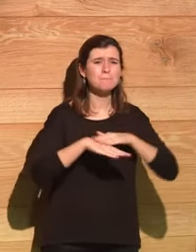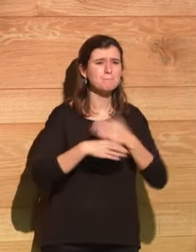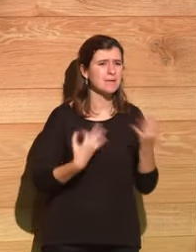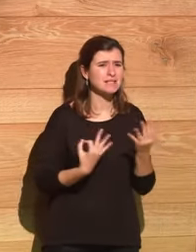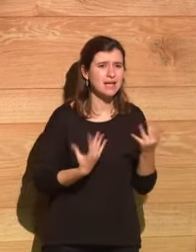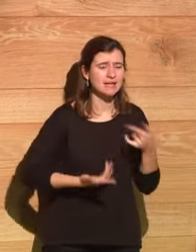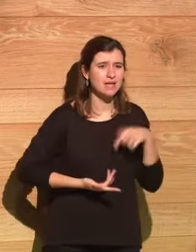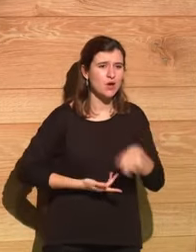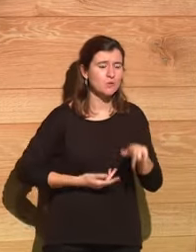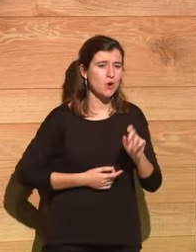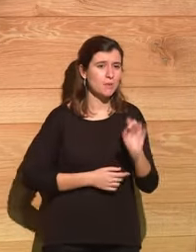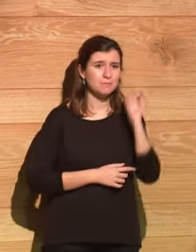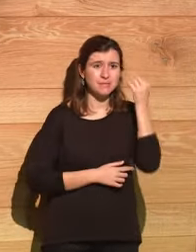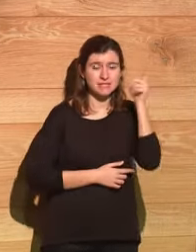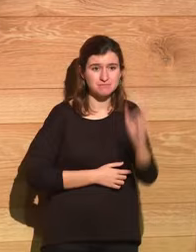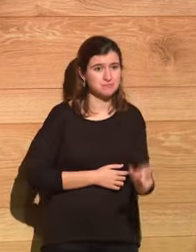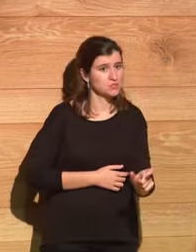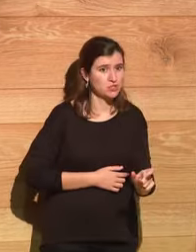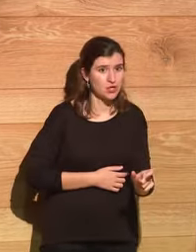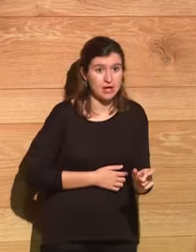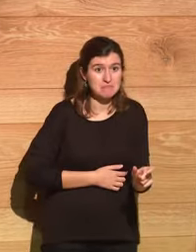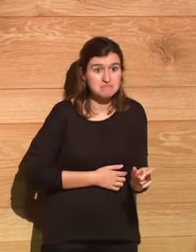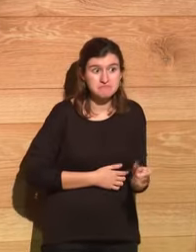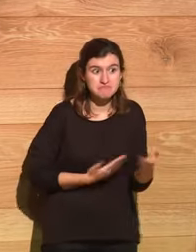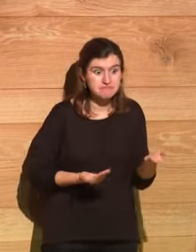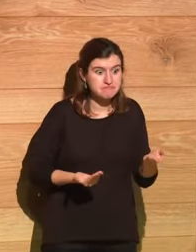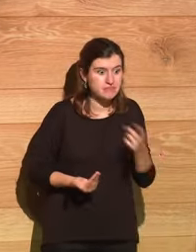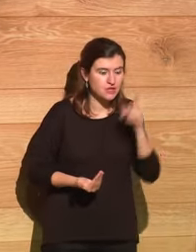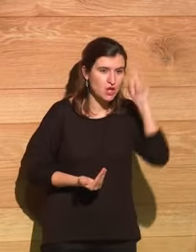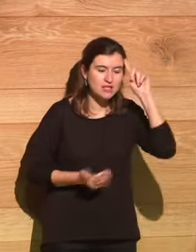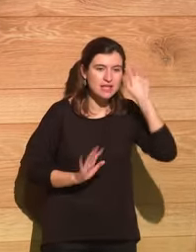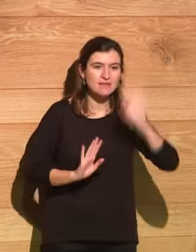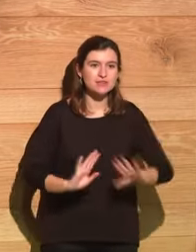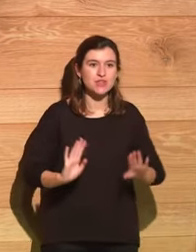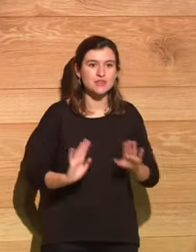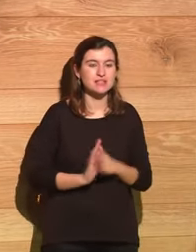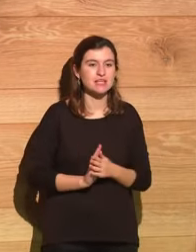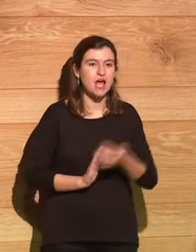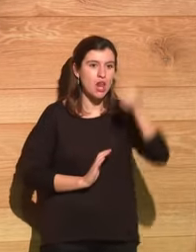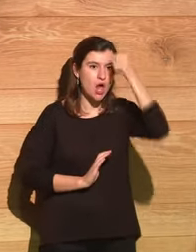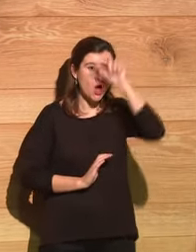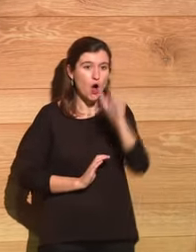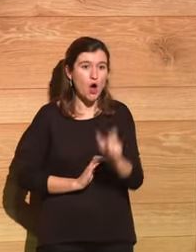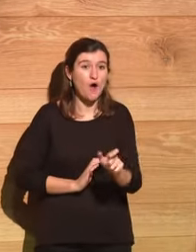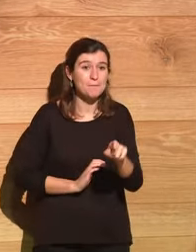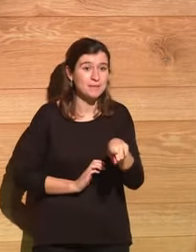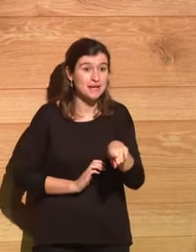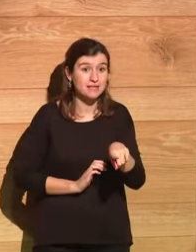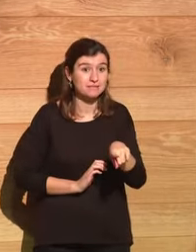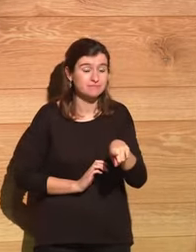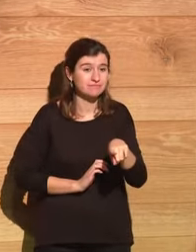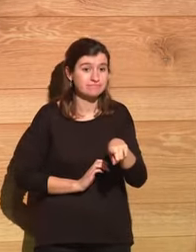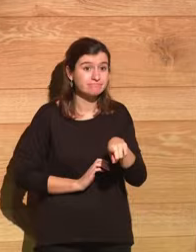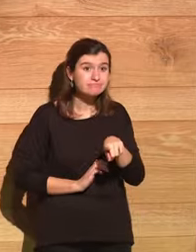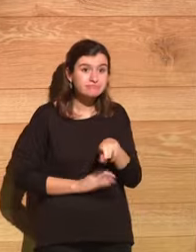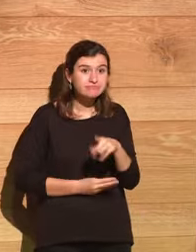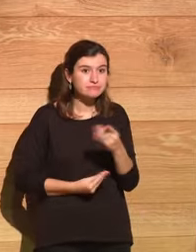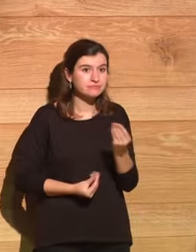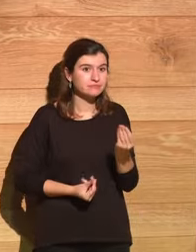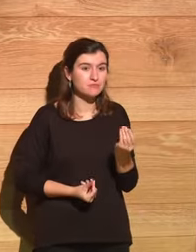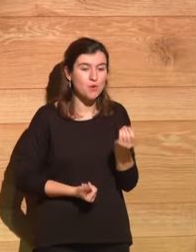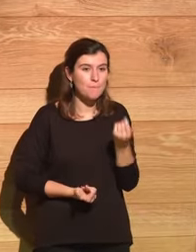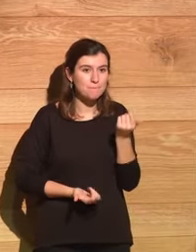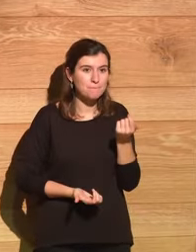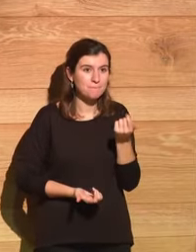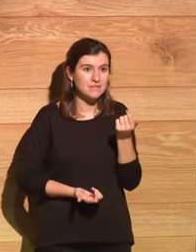otro que es un misterio. Es decir, el hombre, y eso lo decimos, está en el lenguaje cotidiano, es un misterio para la mujer, pero la mujer